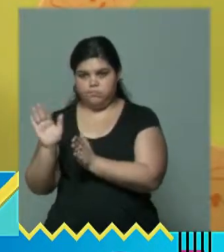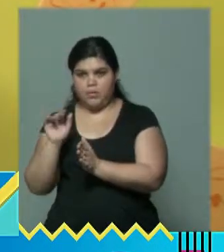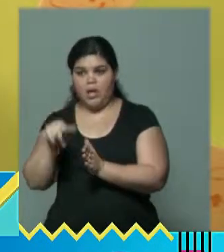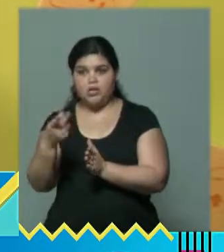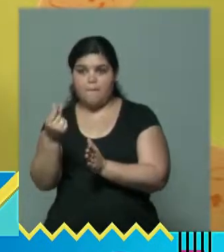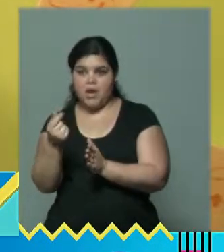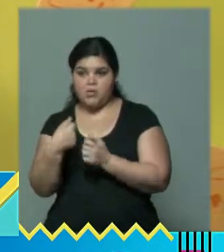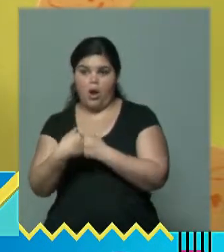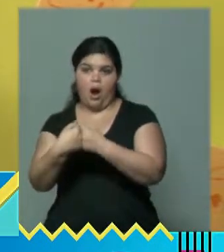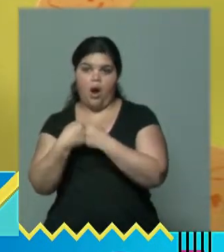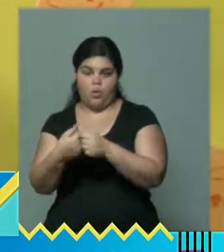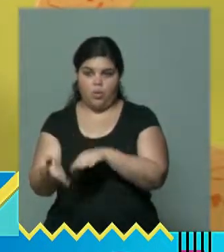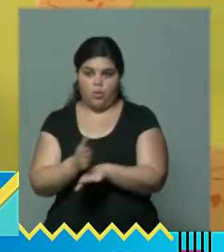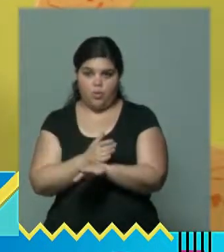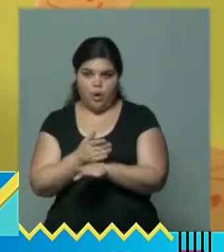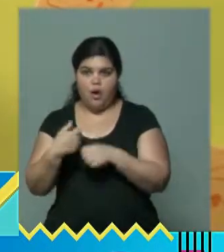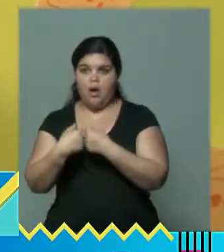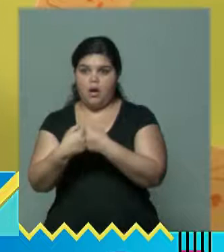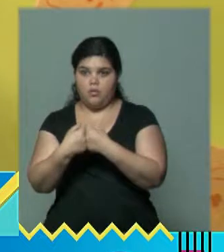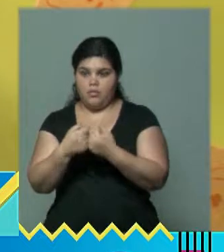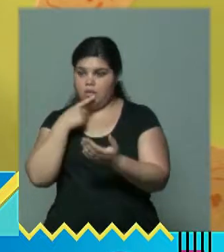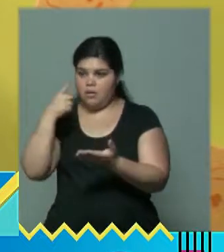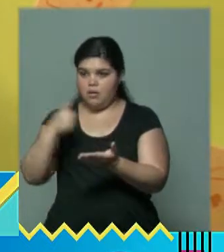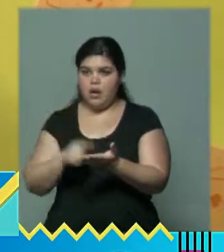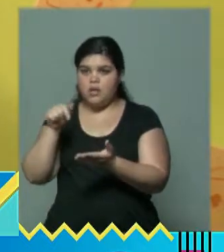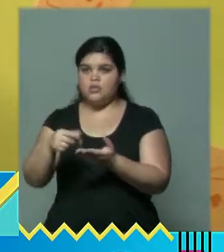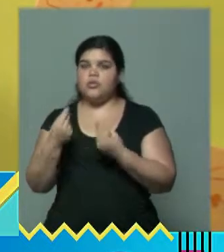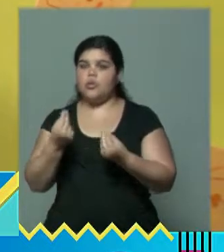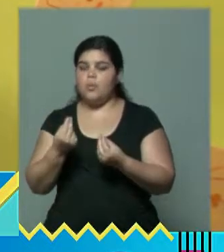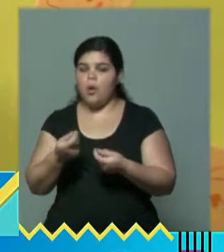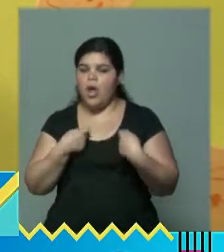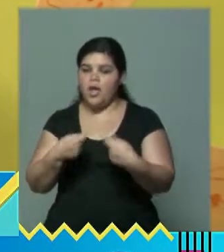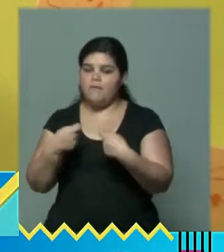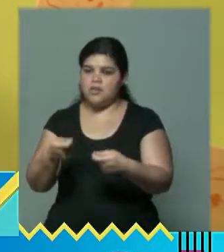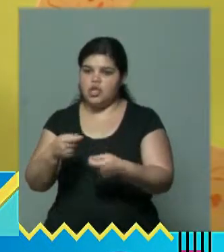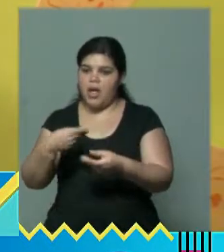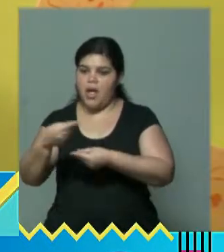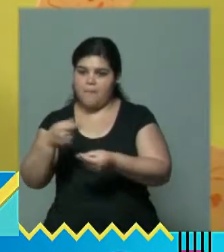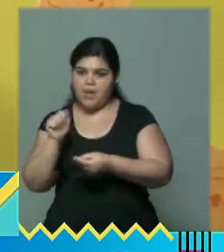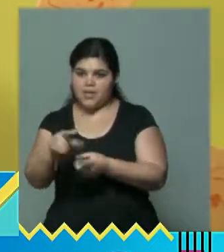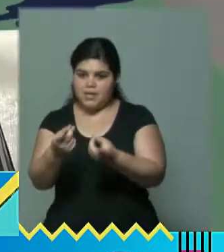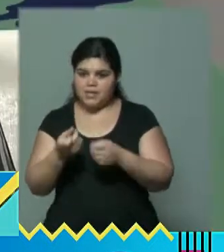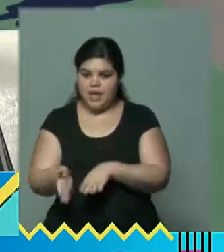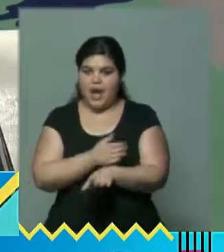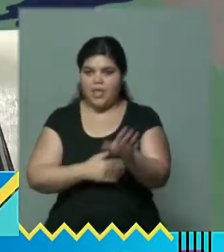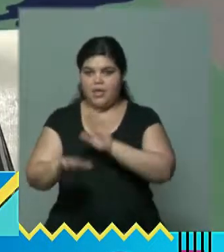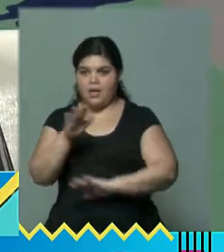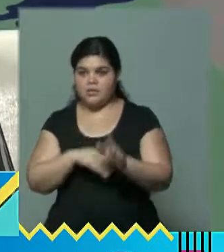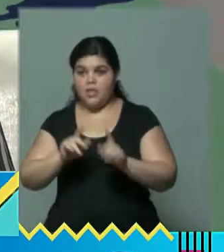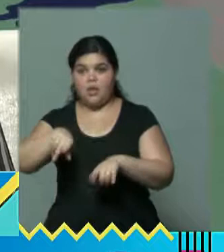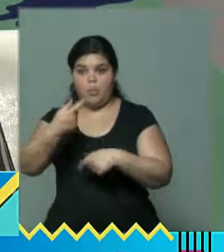precio. En definitiva, ese precio está justificado una serie de inversiones que tienen que hacer las empresas, que cuando no las hacen tienen que pagar